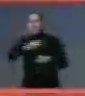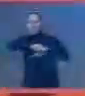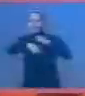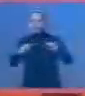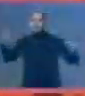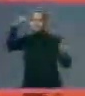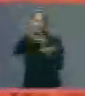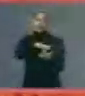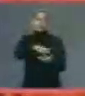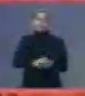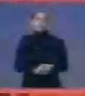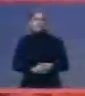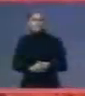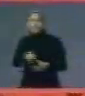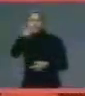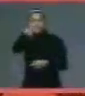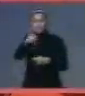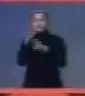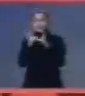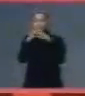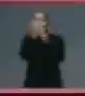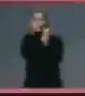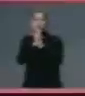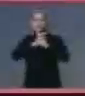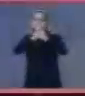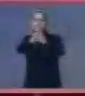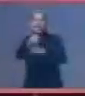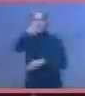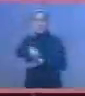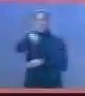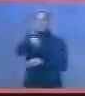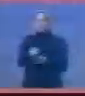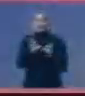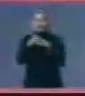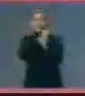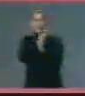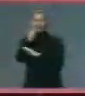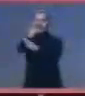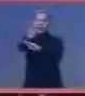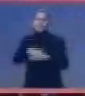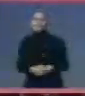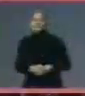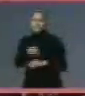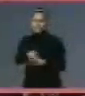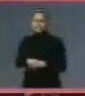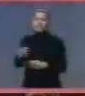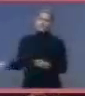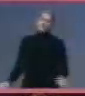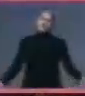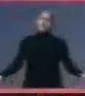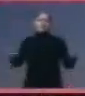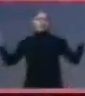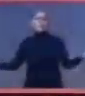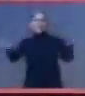llegó es tu murga es tu murga es tu murga arriba